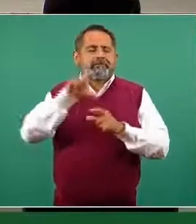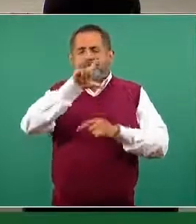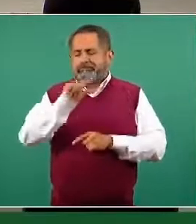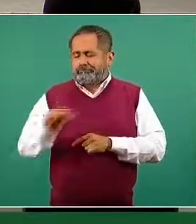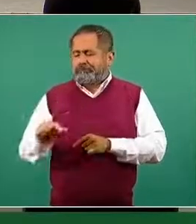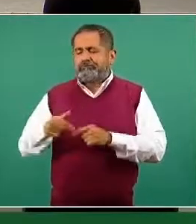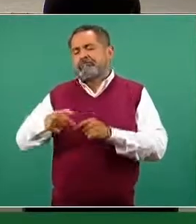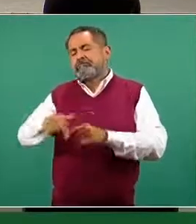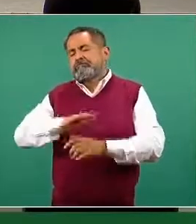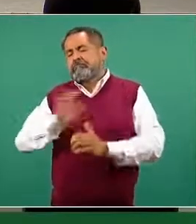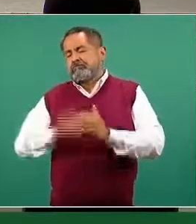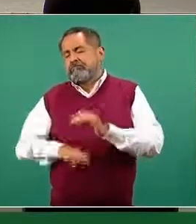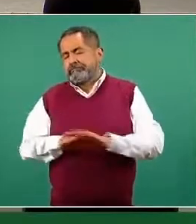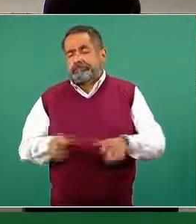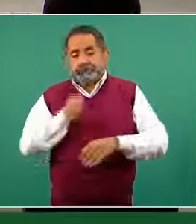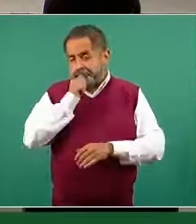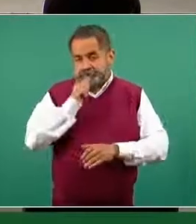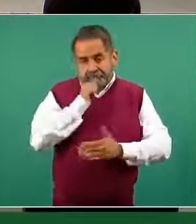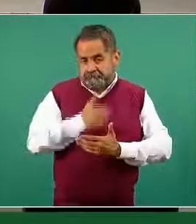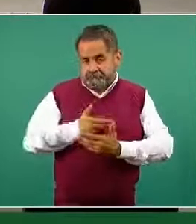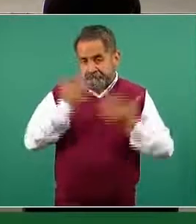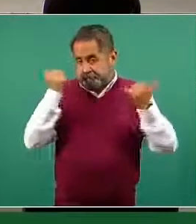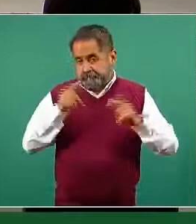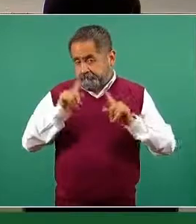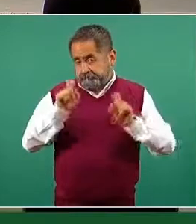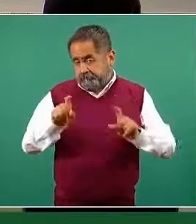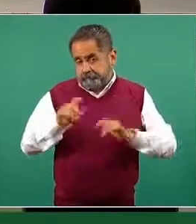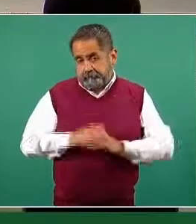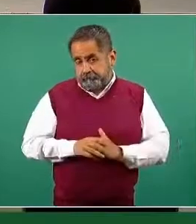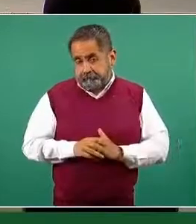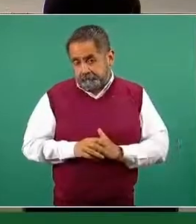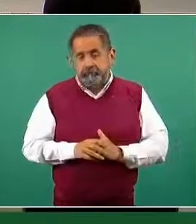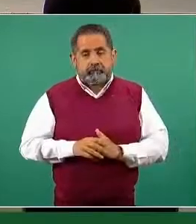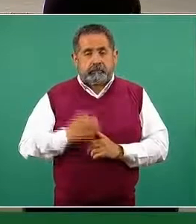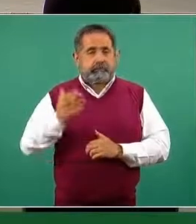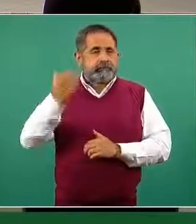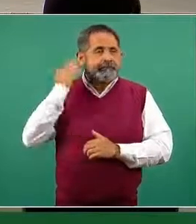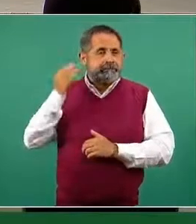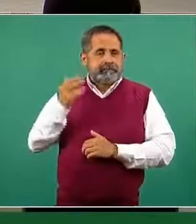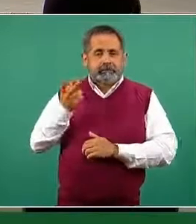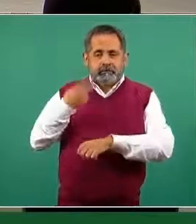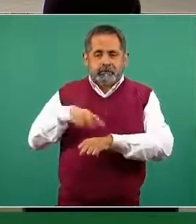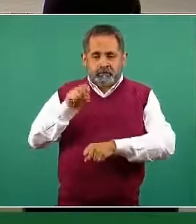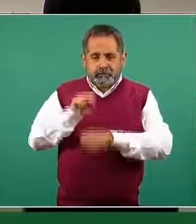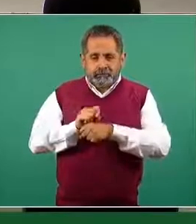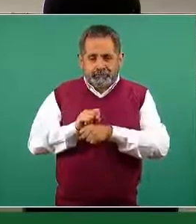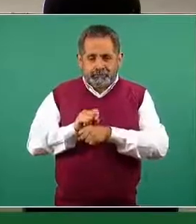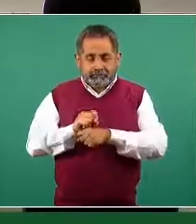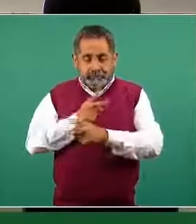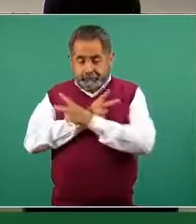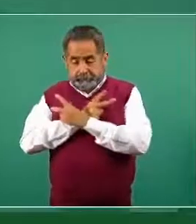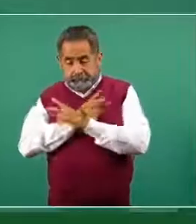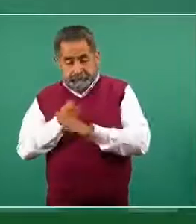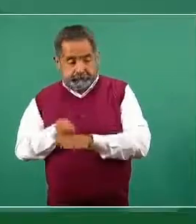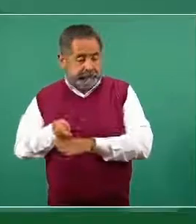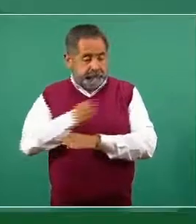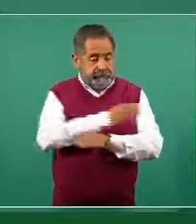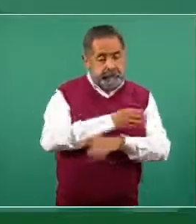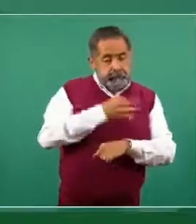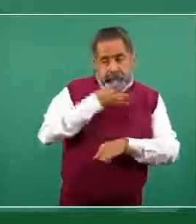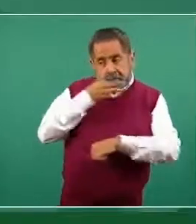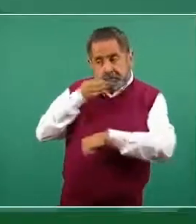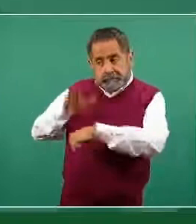Lo comentamos 2 semanas antes del periodo vacacional, que venía este